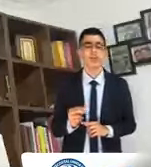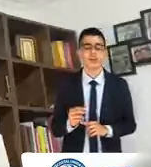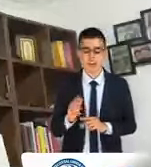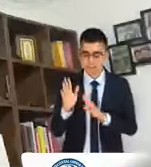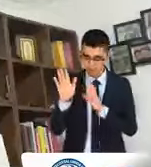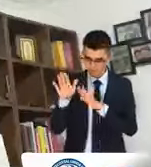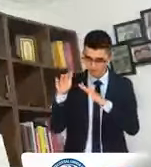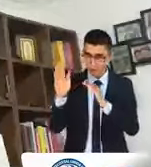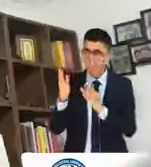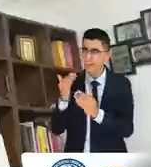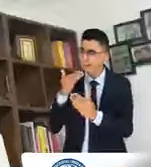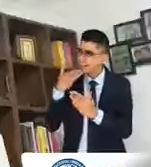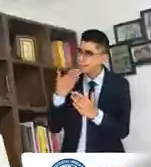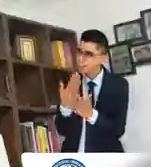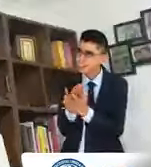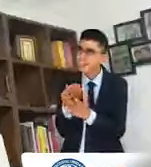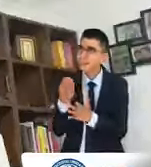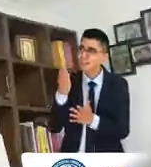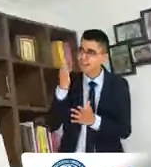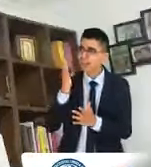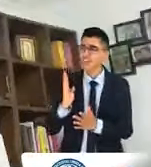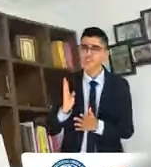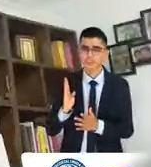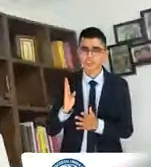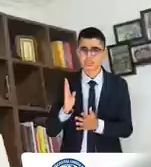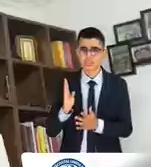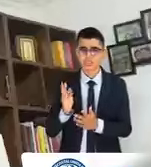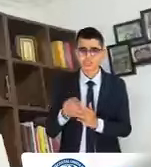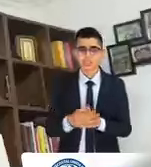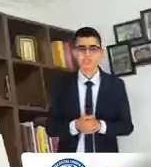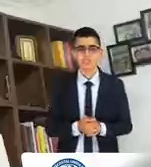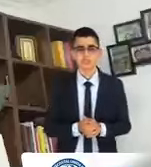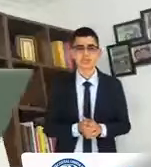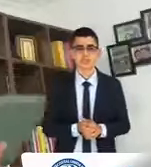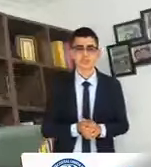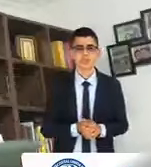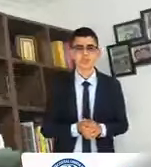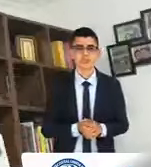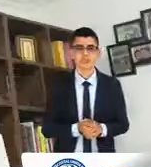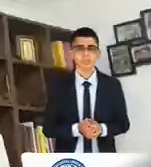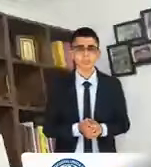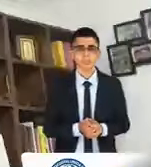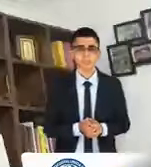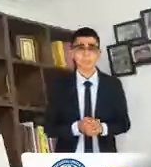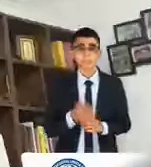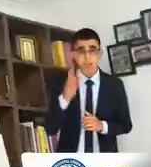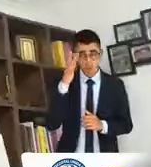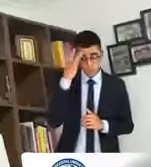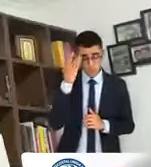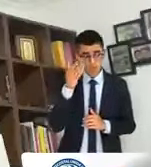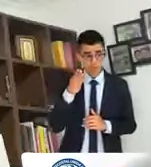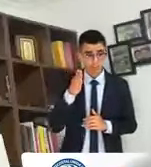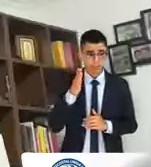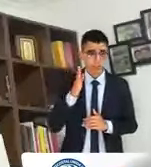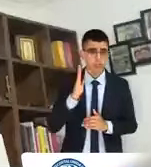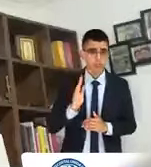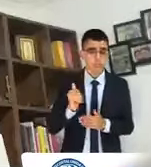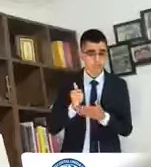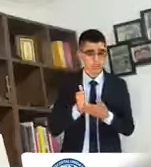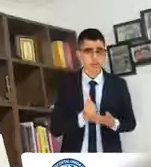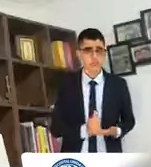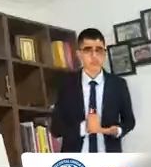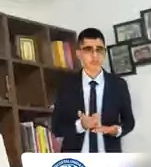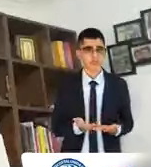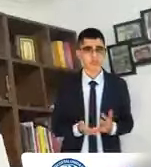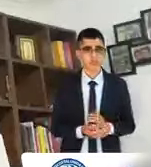Alguna razón tiene esta persona para adorar a Jesús. Y sí que la tenía,